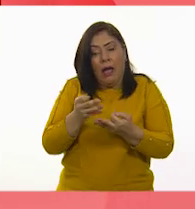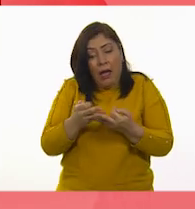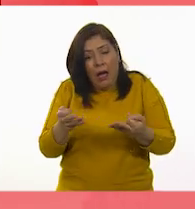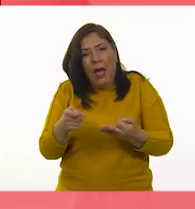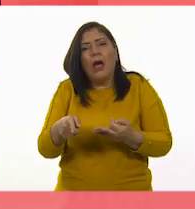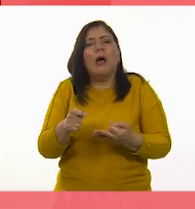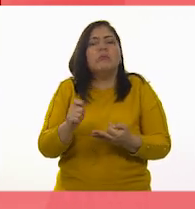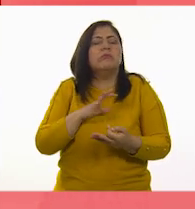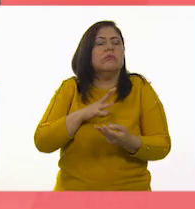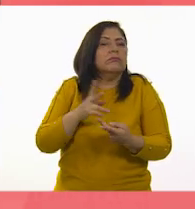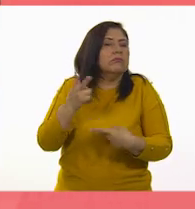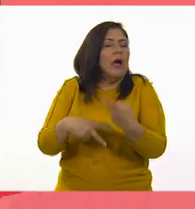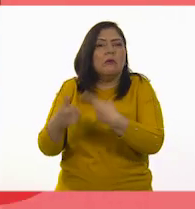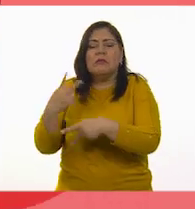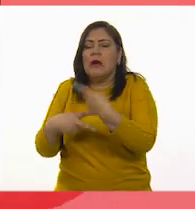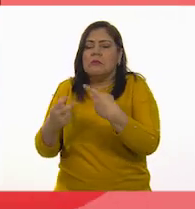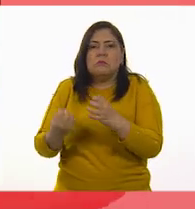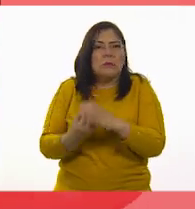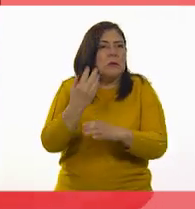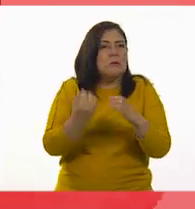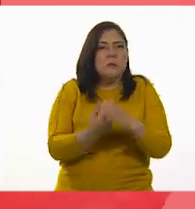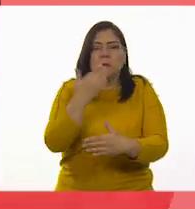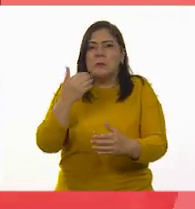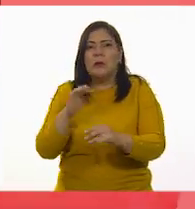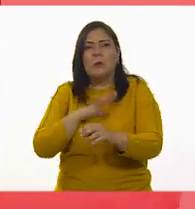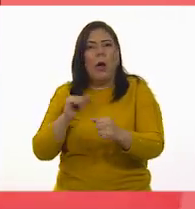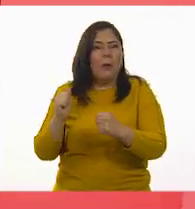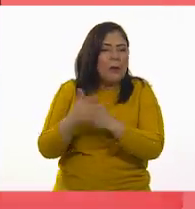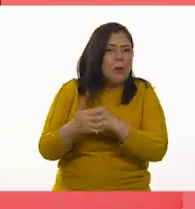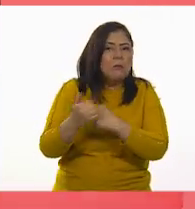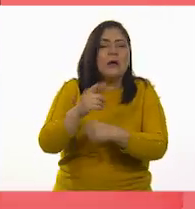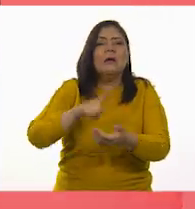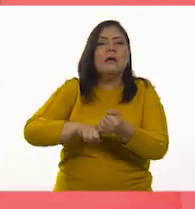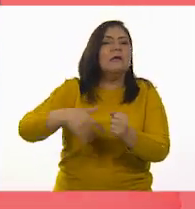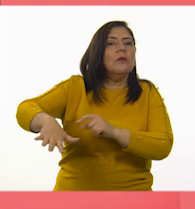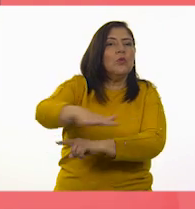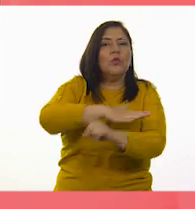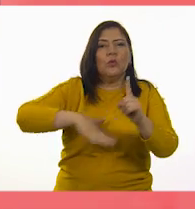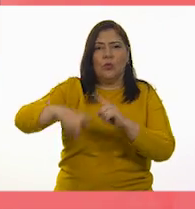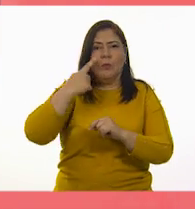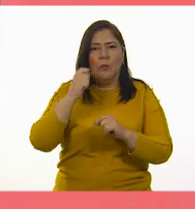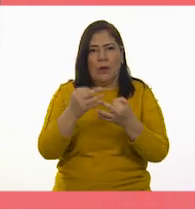parece alimentar la vida urbana de esta nueva etapa que palpita en su superficie.